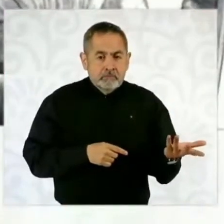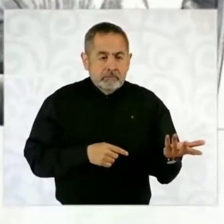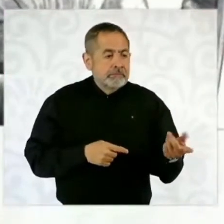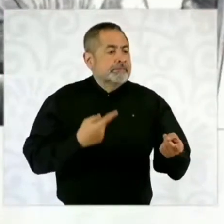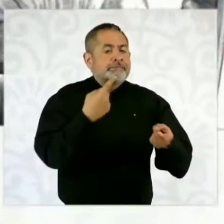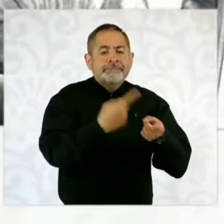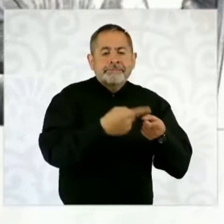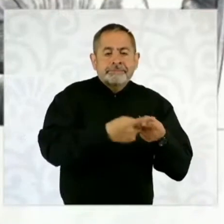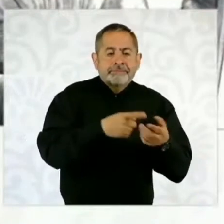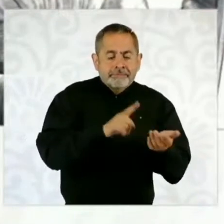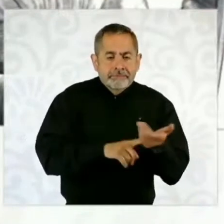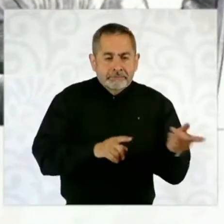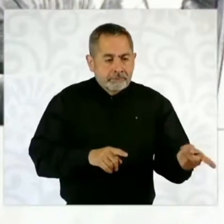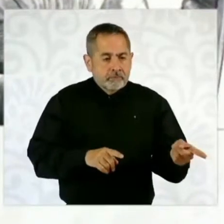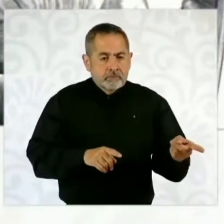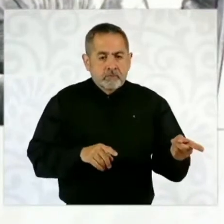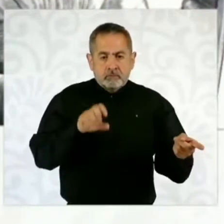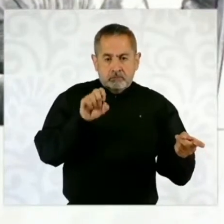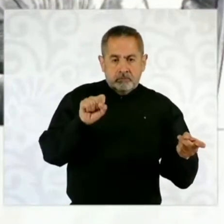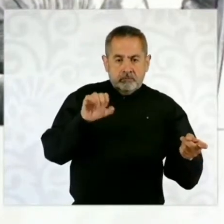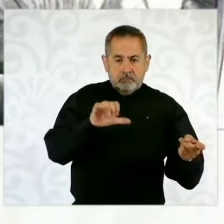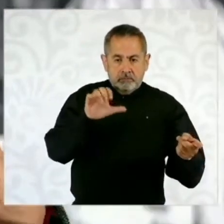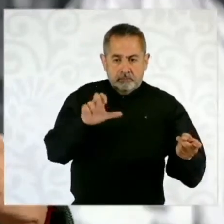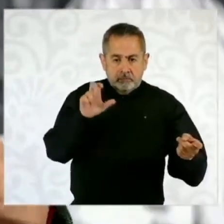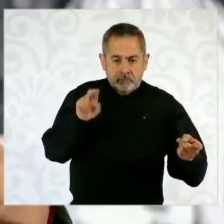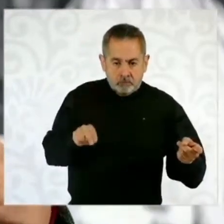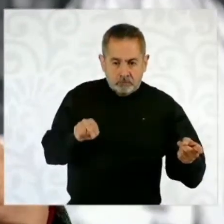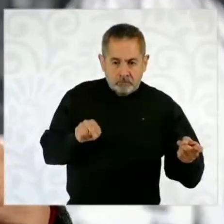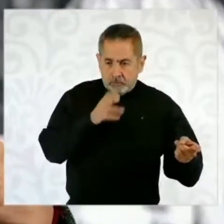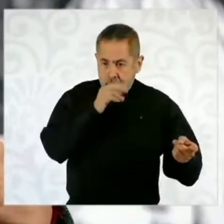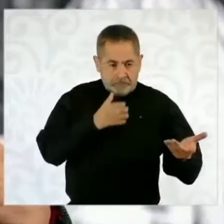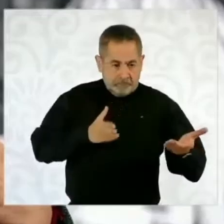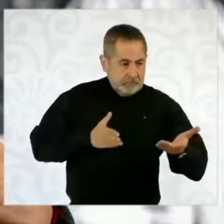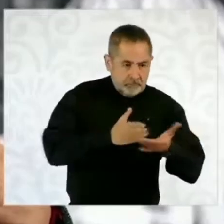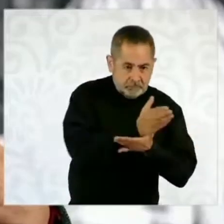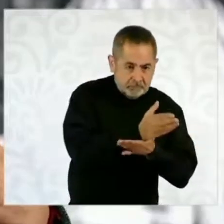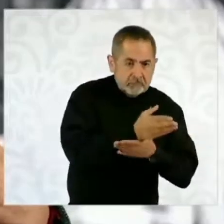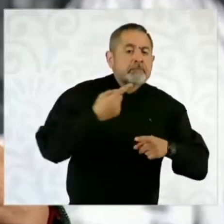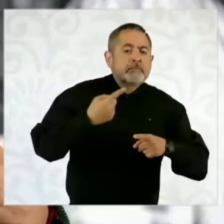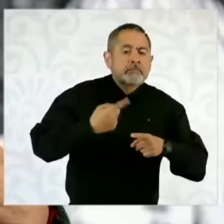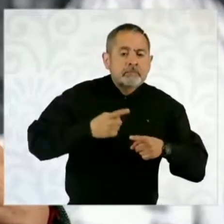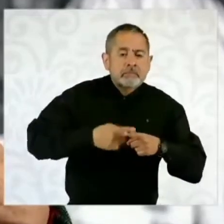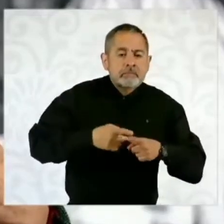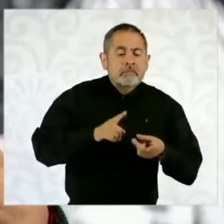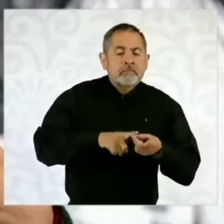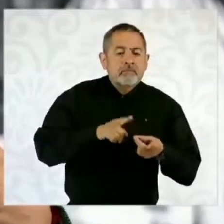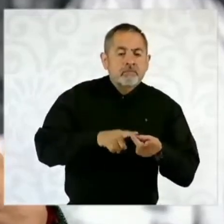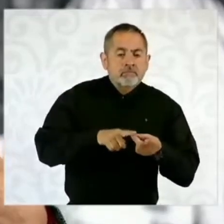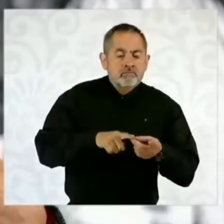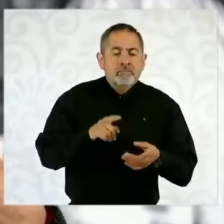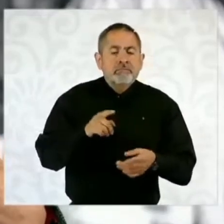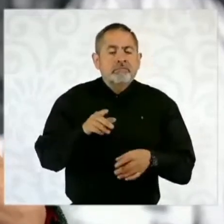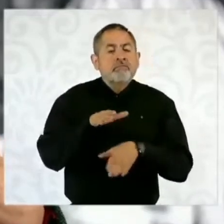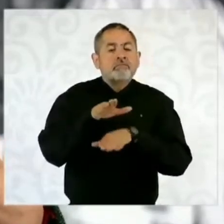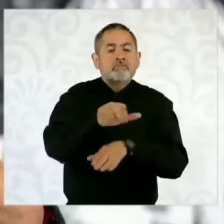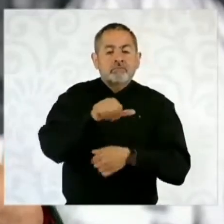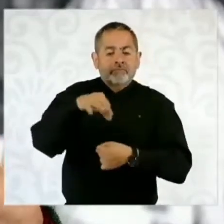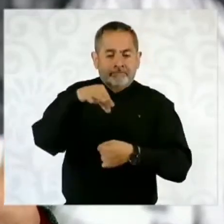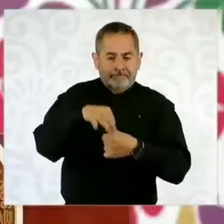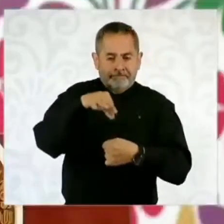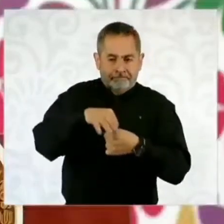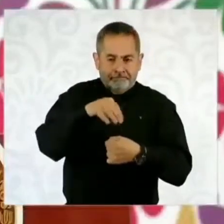único tema en donde la Corte no es el máximo poder en términos de